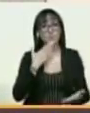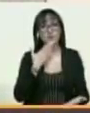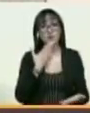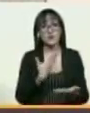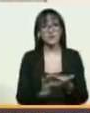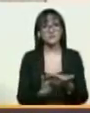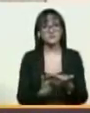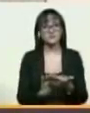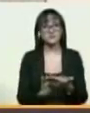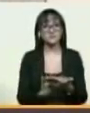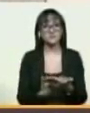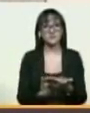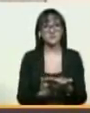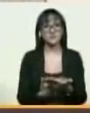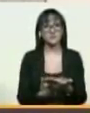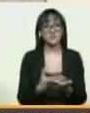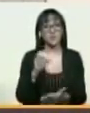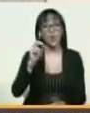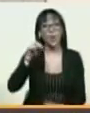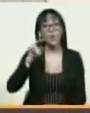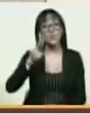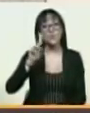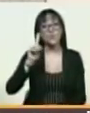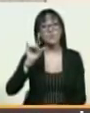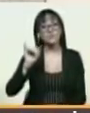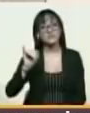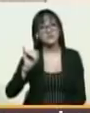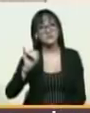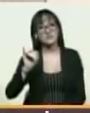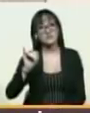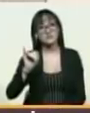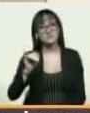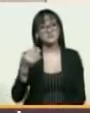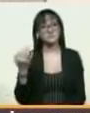a la UNUDI, muy especialmente a la UNUDI.